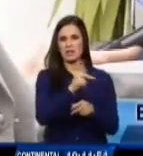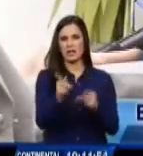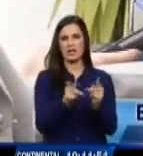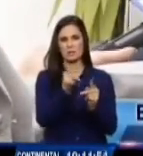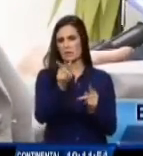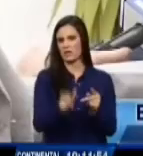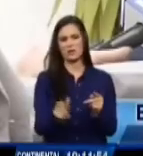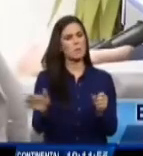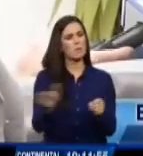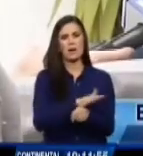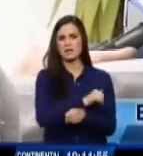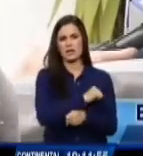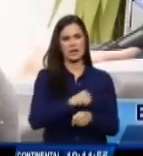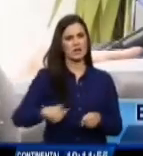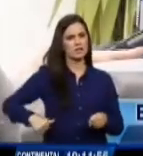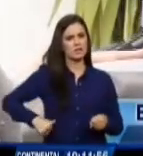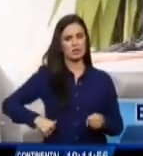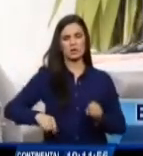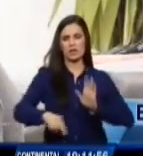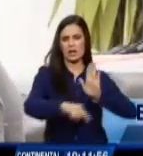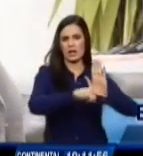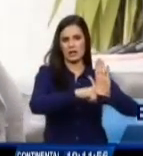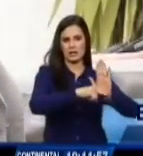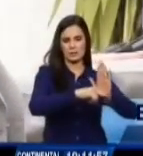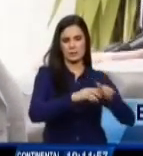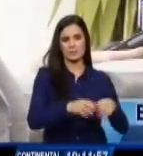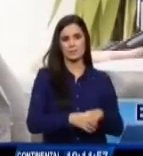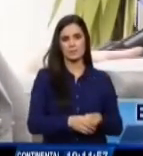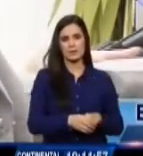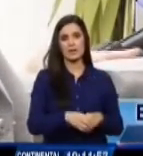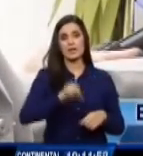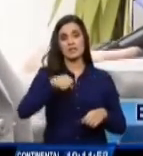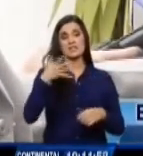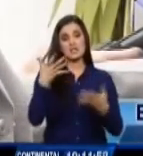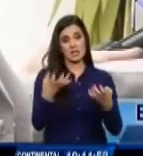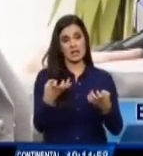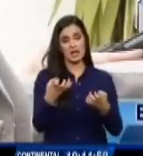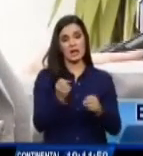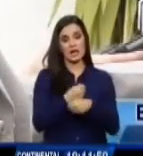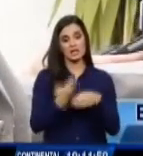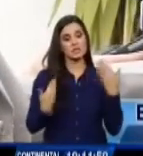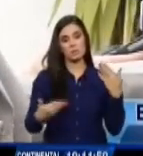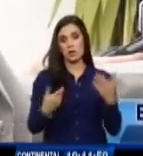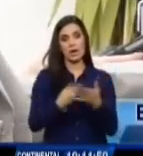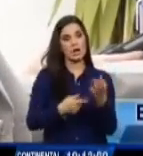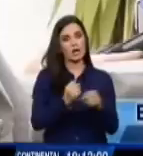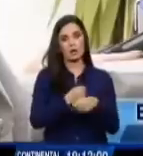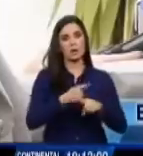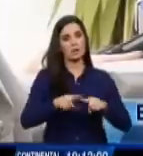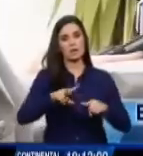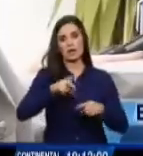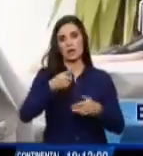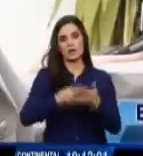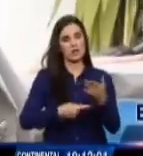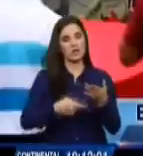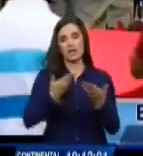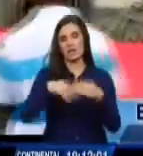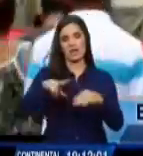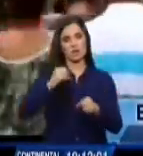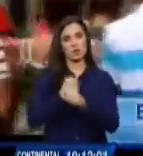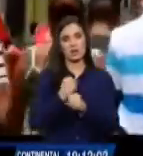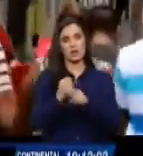prefecto, basta al olvido y al abandono de este prefecto. Si él quiere hacer politiquería, que lo haga, pero que se despoje de su